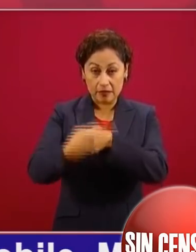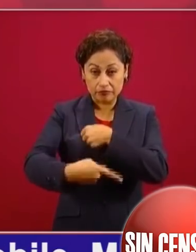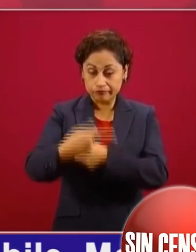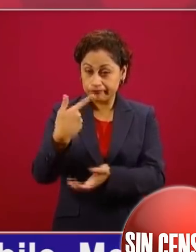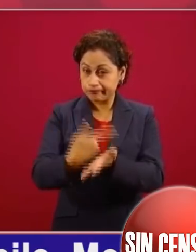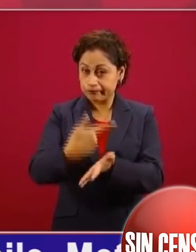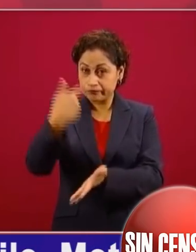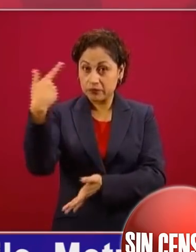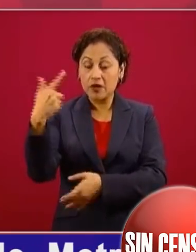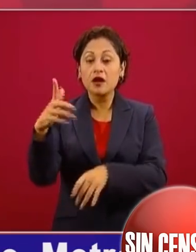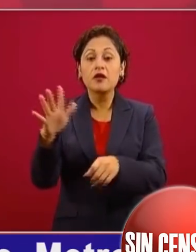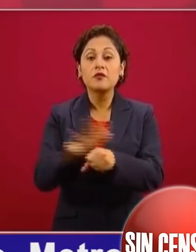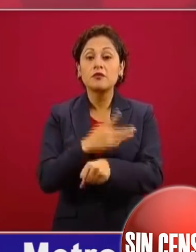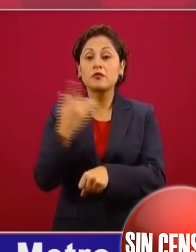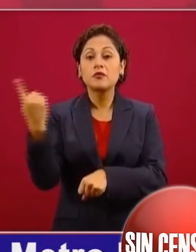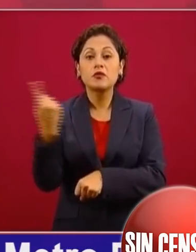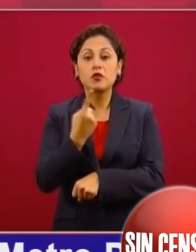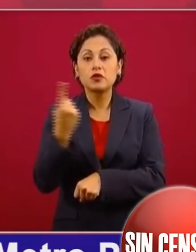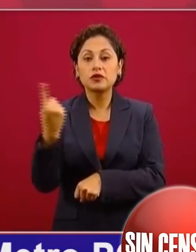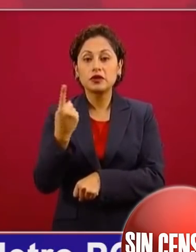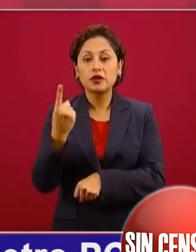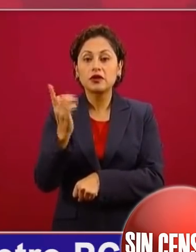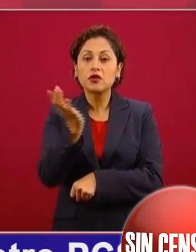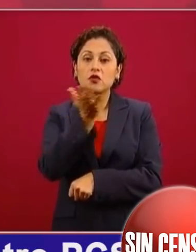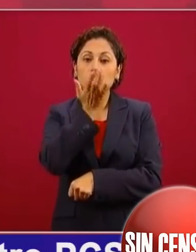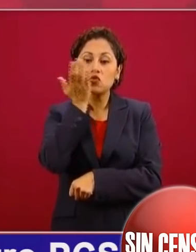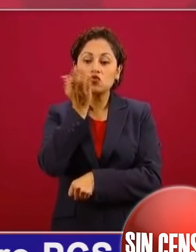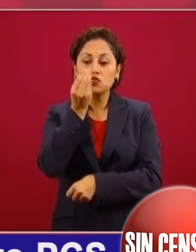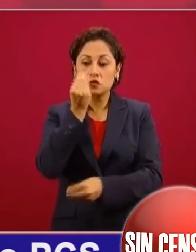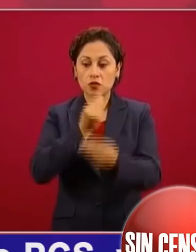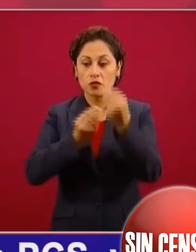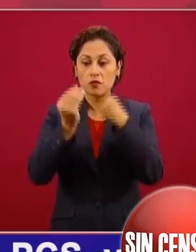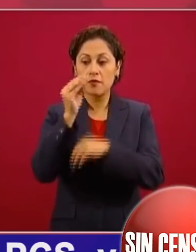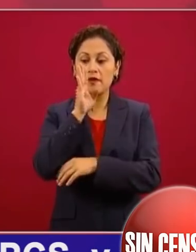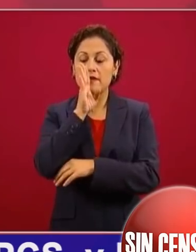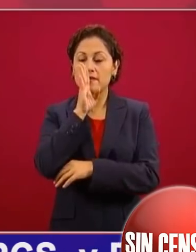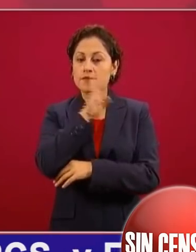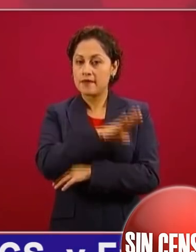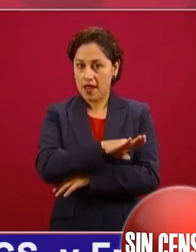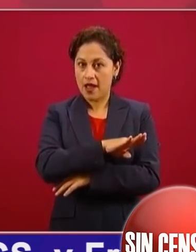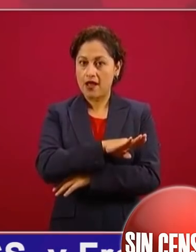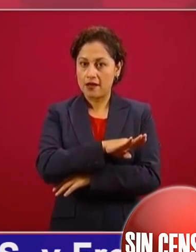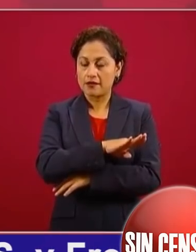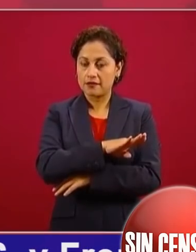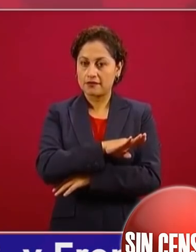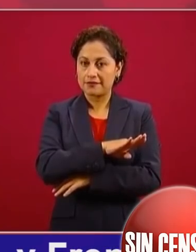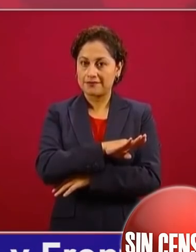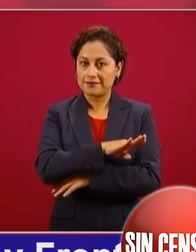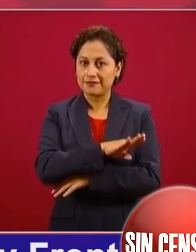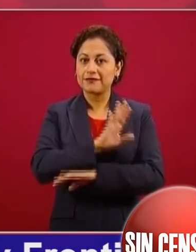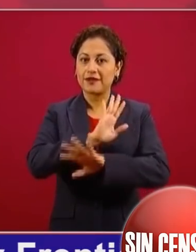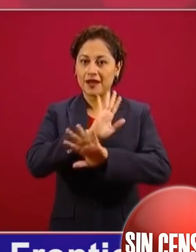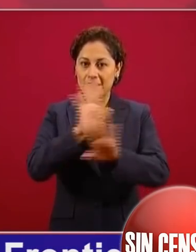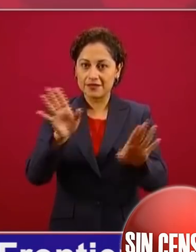por la mala alimentación, que ya dijimos que vamos a hacer una